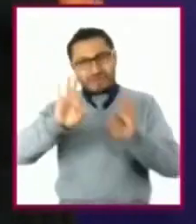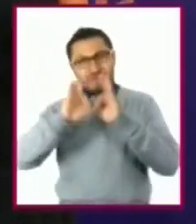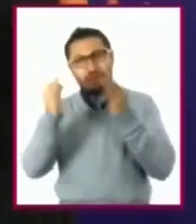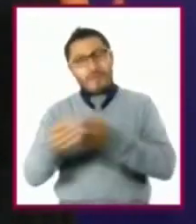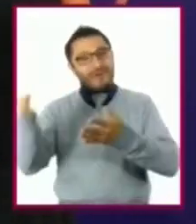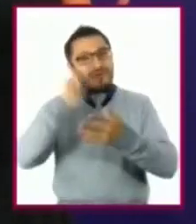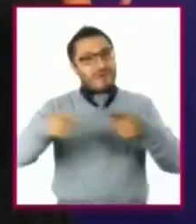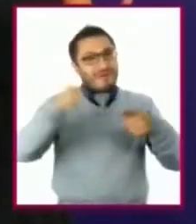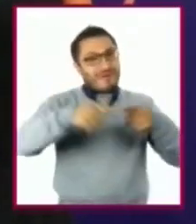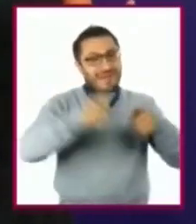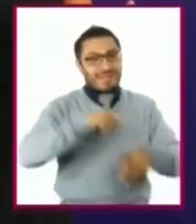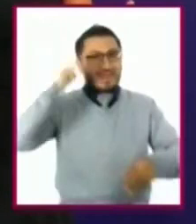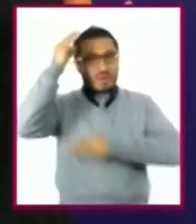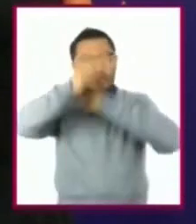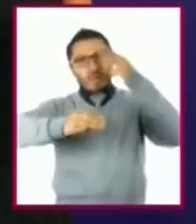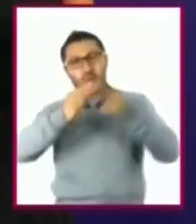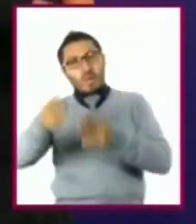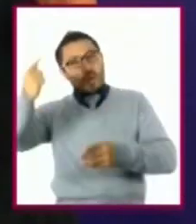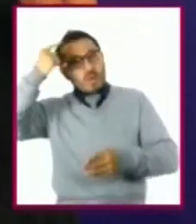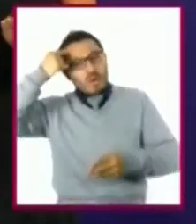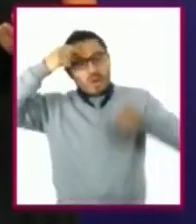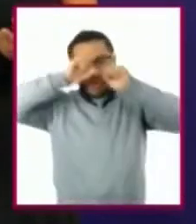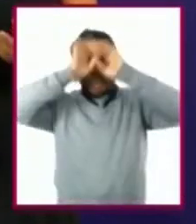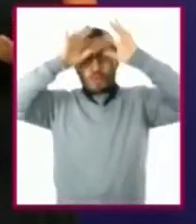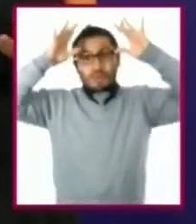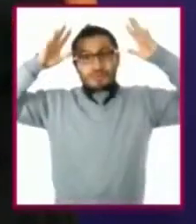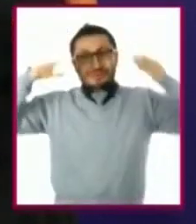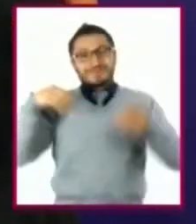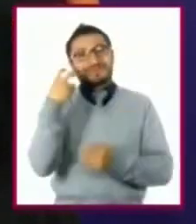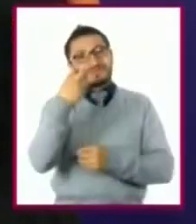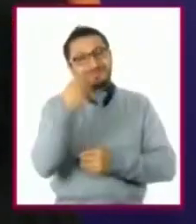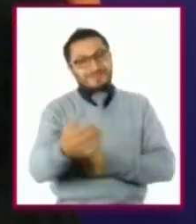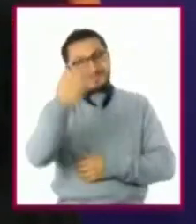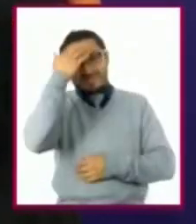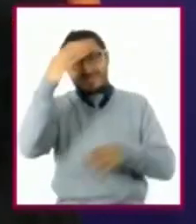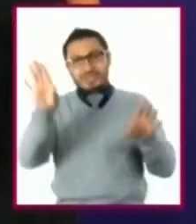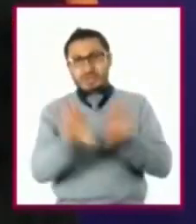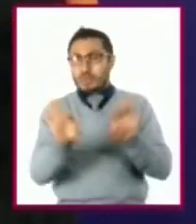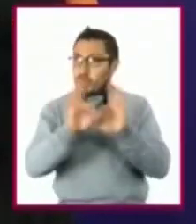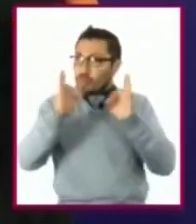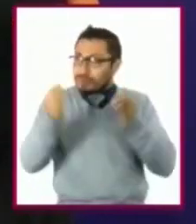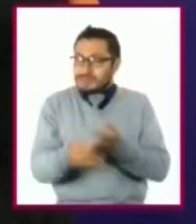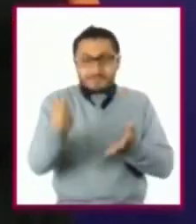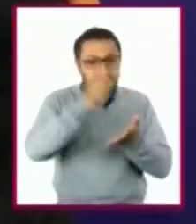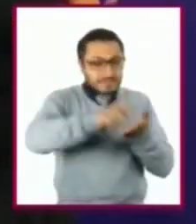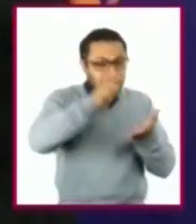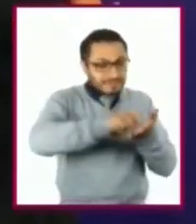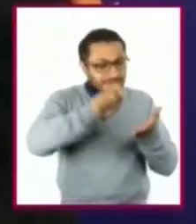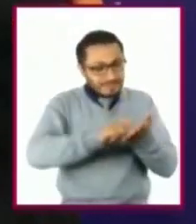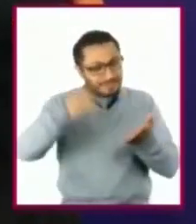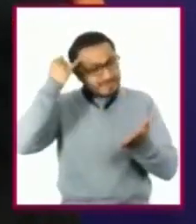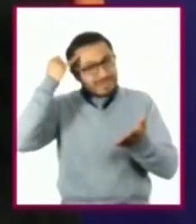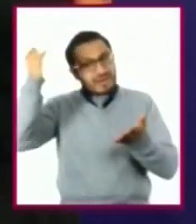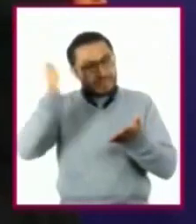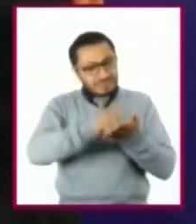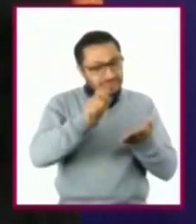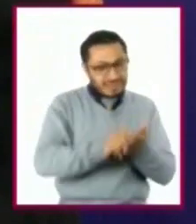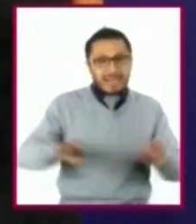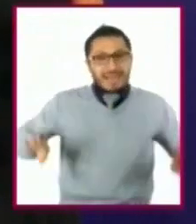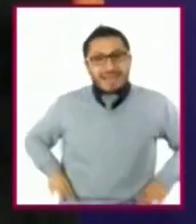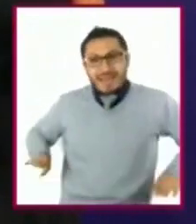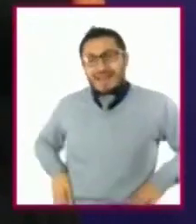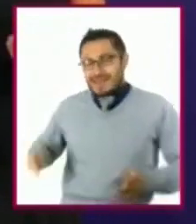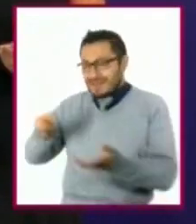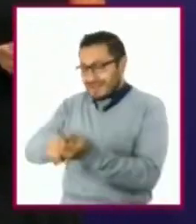o muy diferentes a nosotros mismos. Vamos a conocer cómo escribir comentarios sobre las perspectivas de estos personajes, es